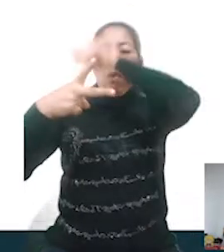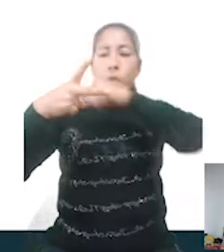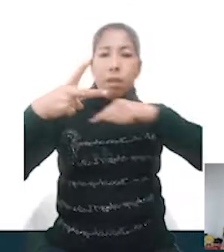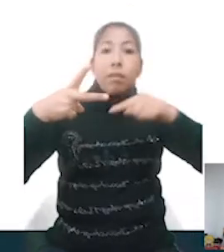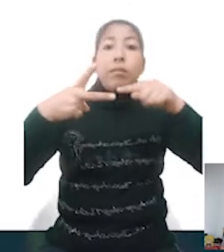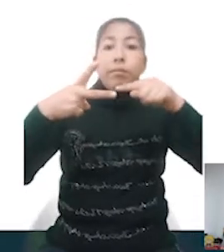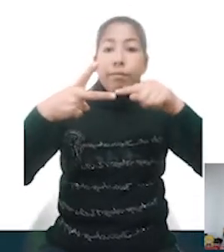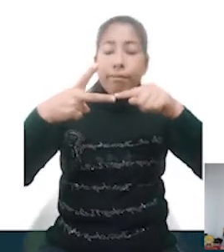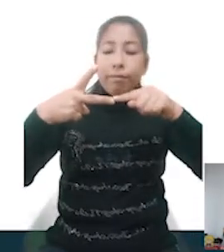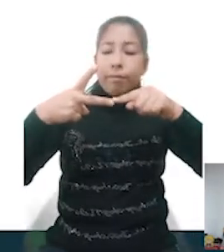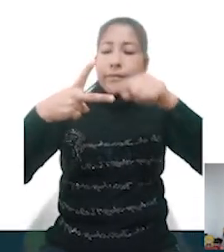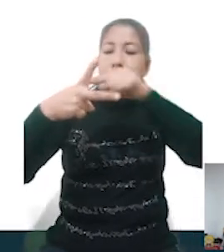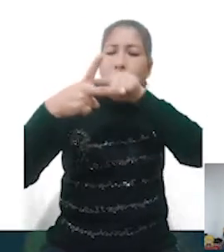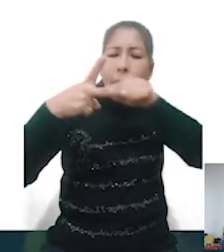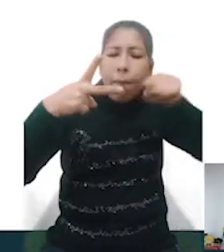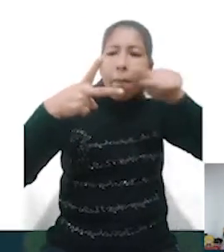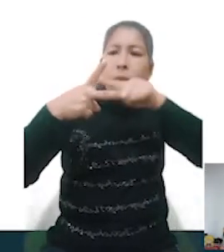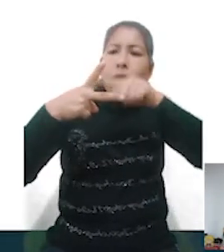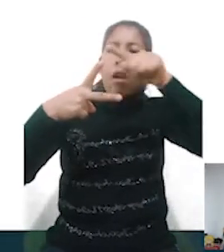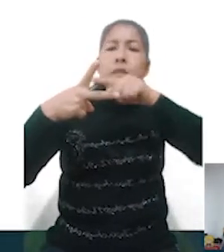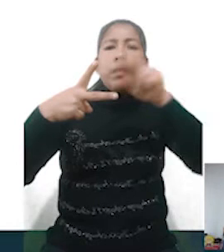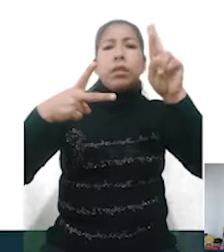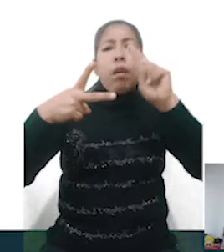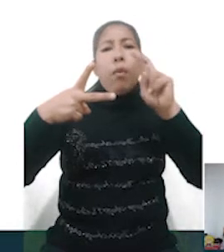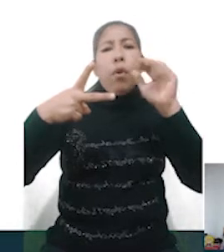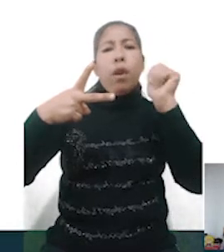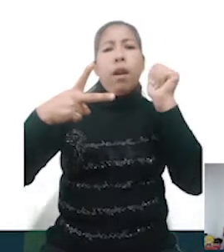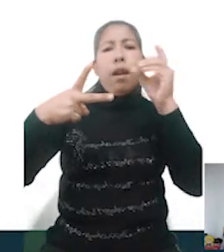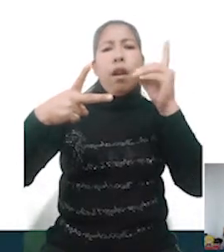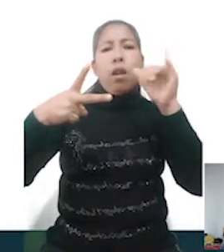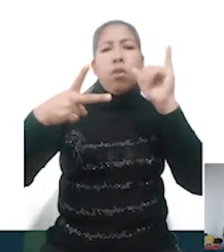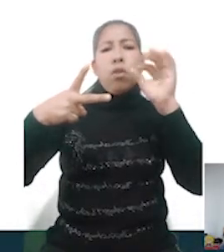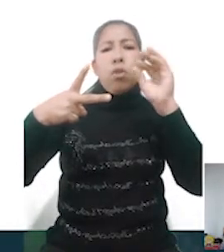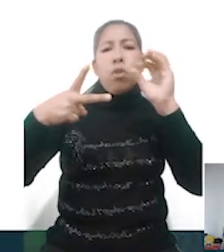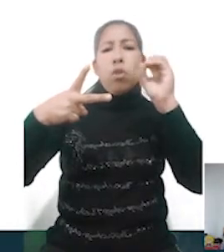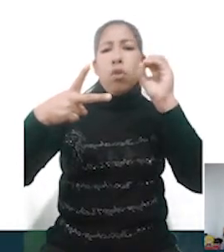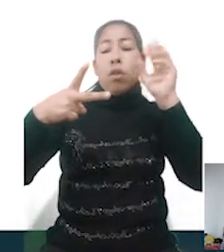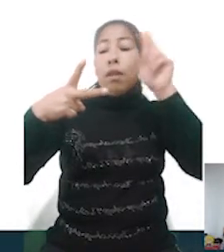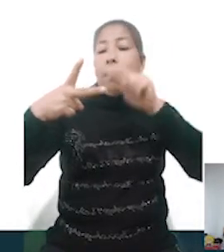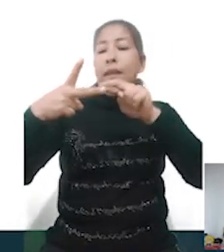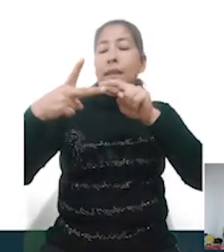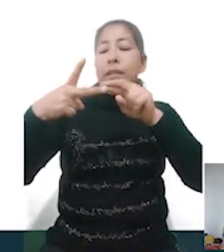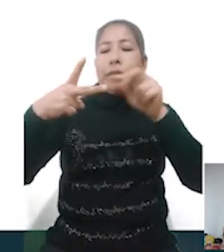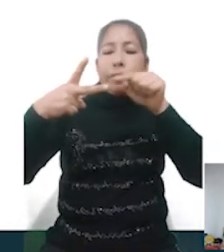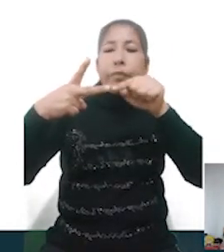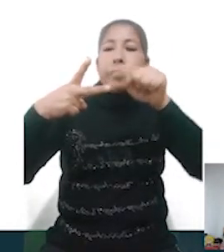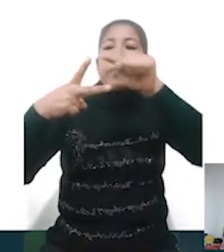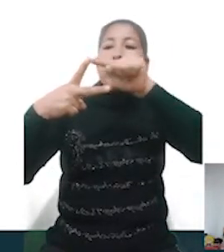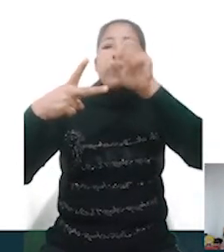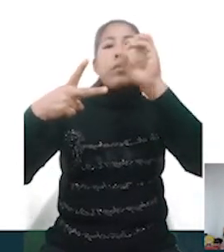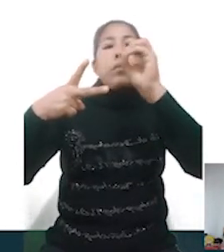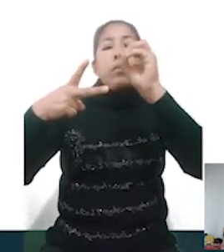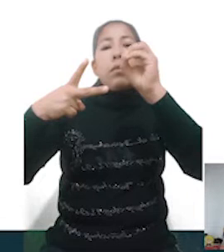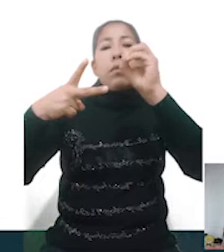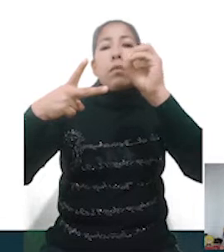el ángulo central que delimita la longitud de este arco. Llamamos S a la longitud de